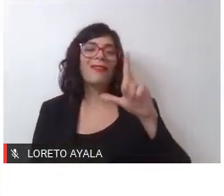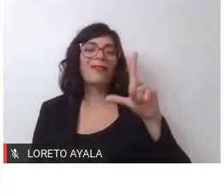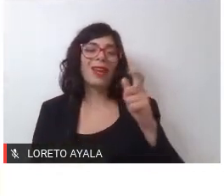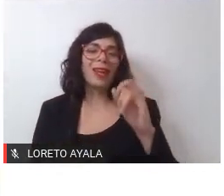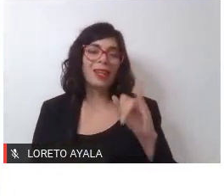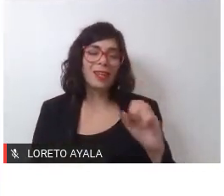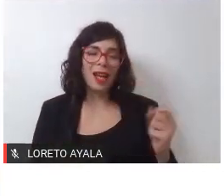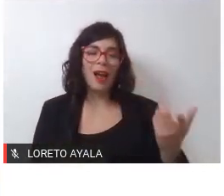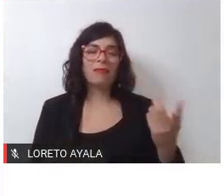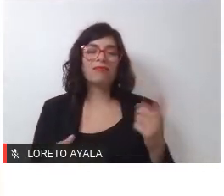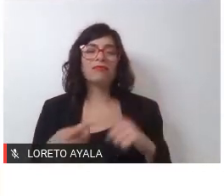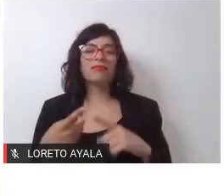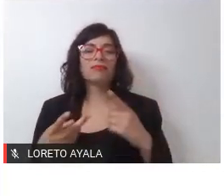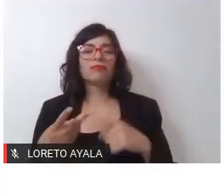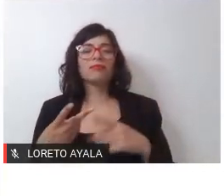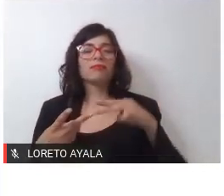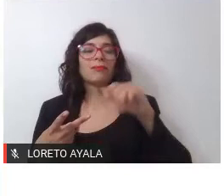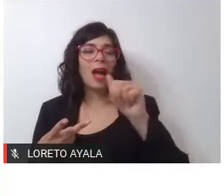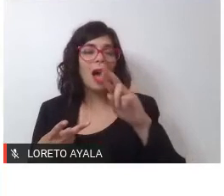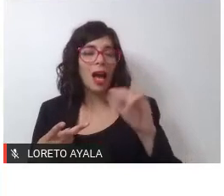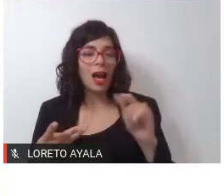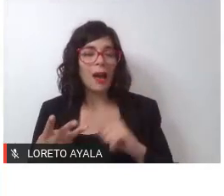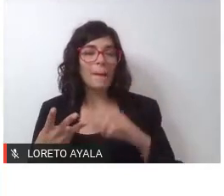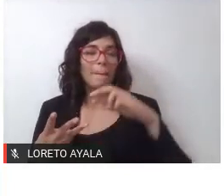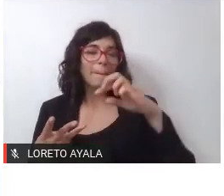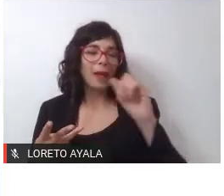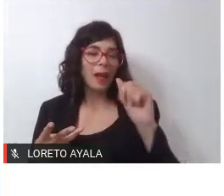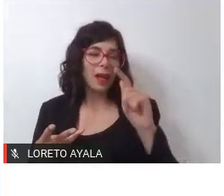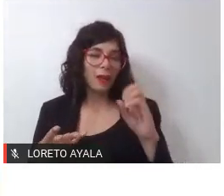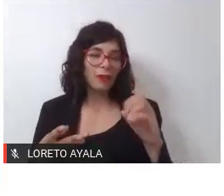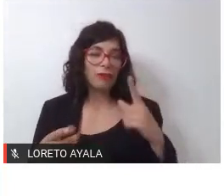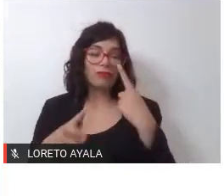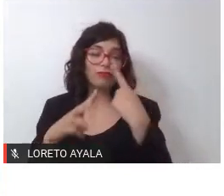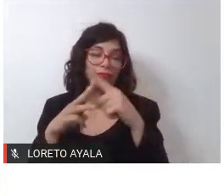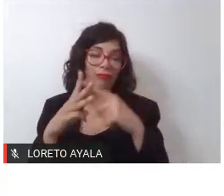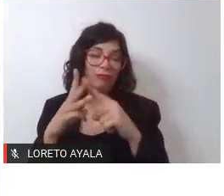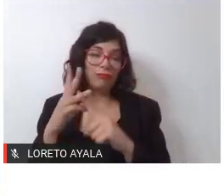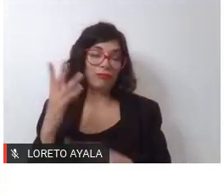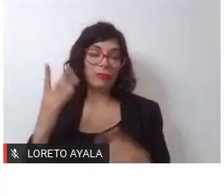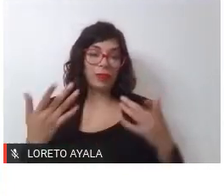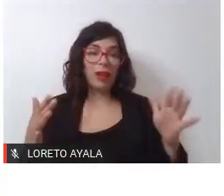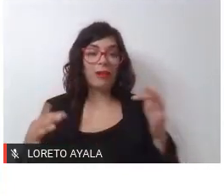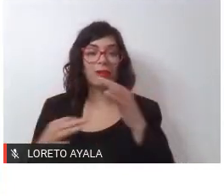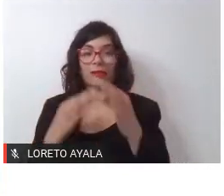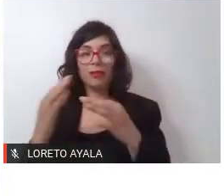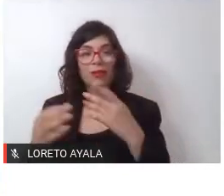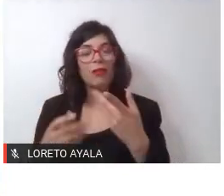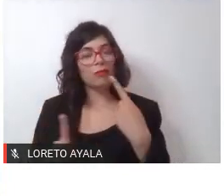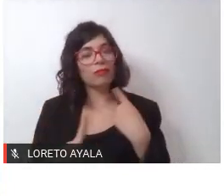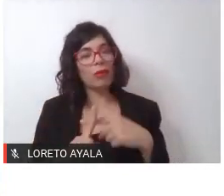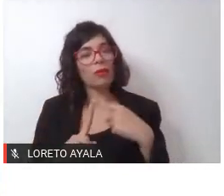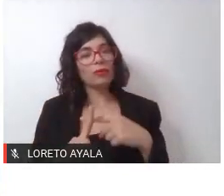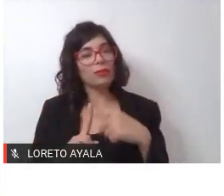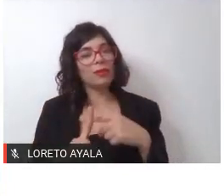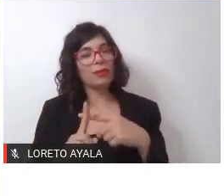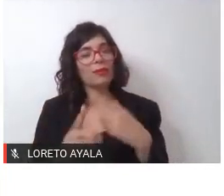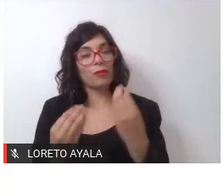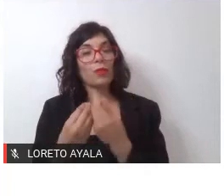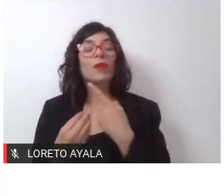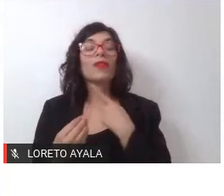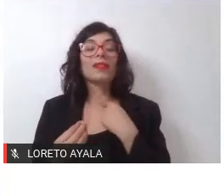Mara, Patricio, etcétera, etcétera, las experiencias positivas que hemos revisado, han sido súper interesantes.